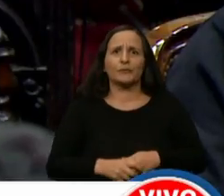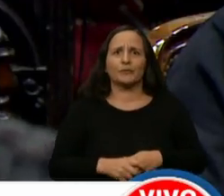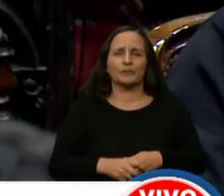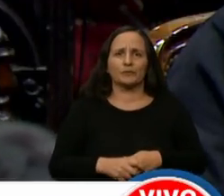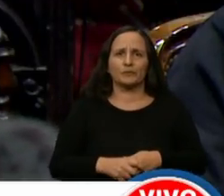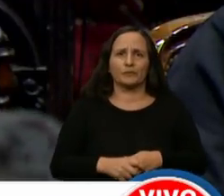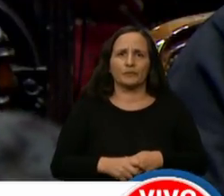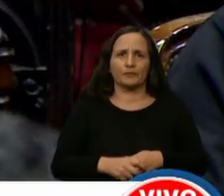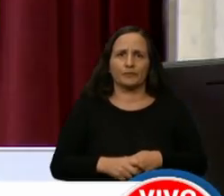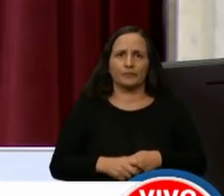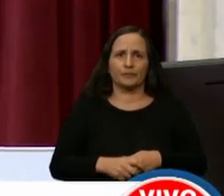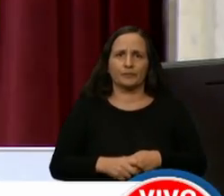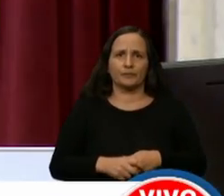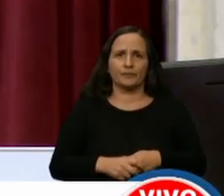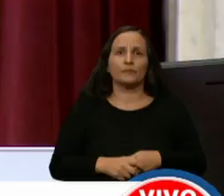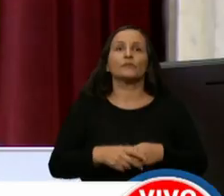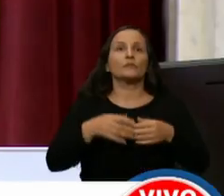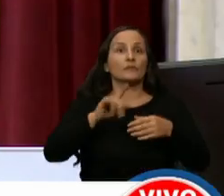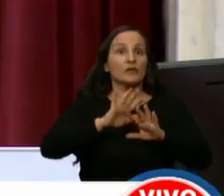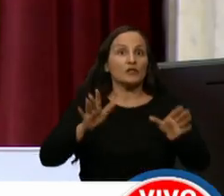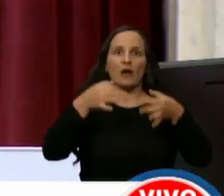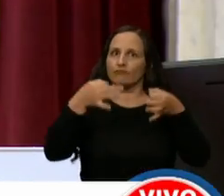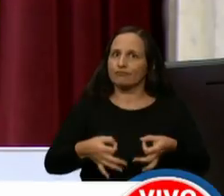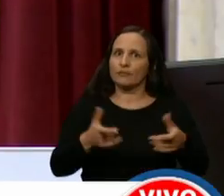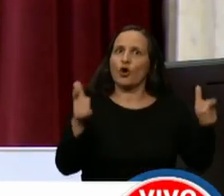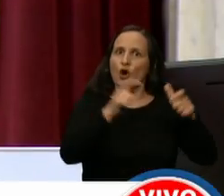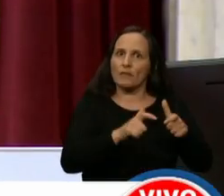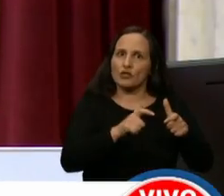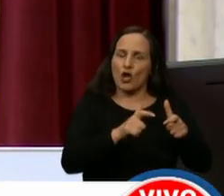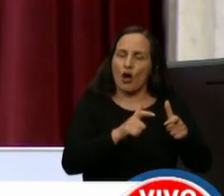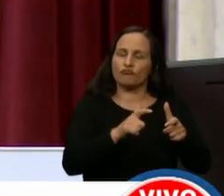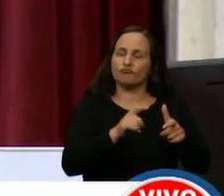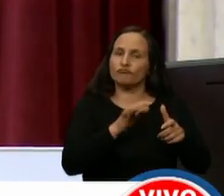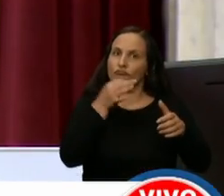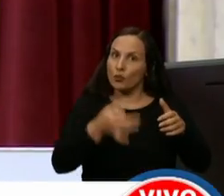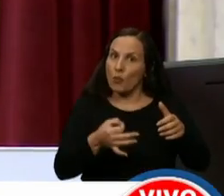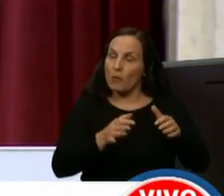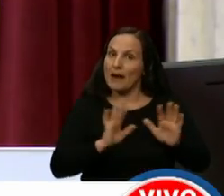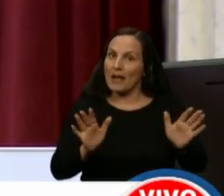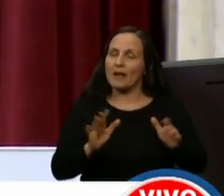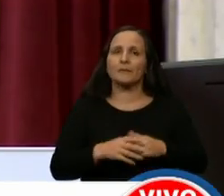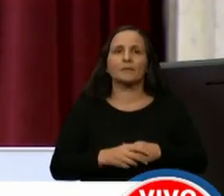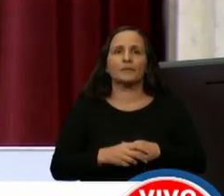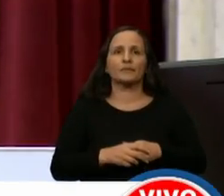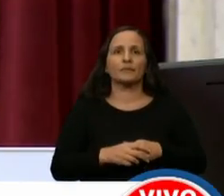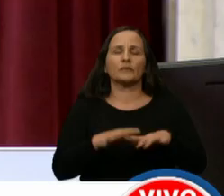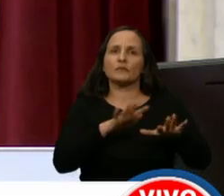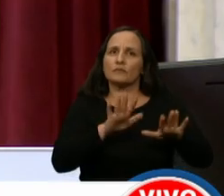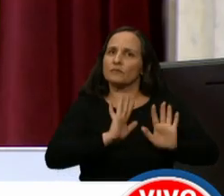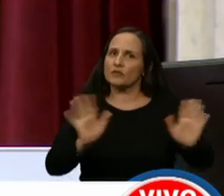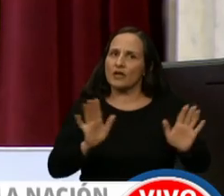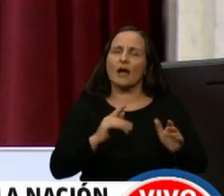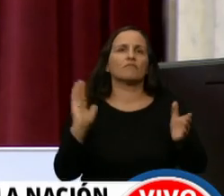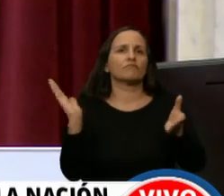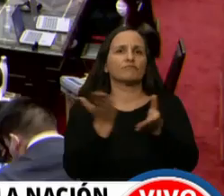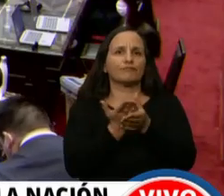cumplido de acuerdo a lo establecido por la comisión queda extinta la acción y se procede al